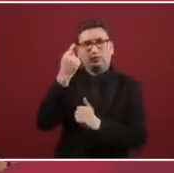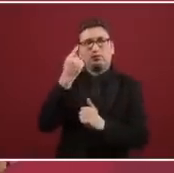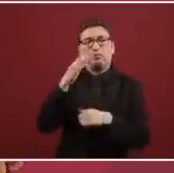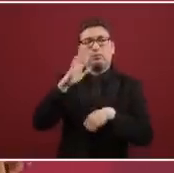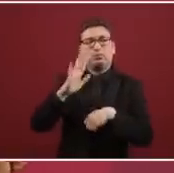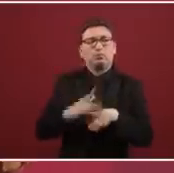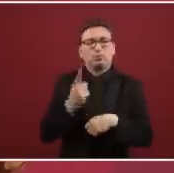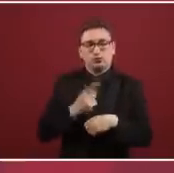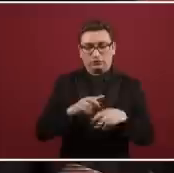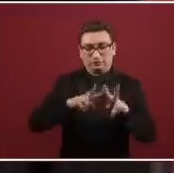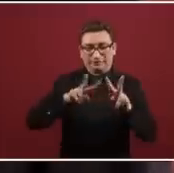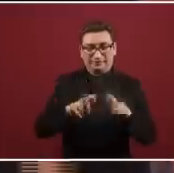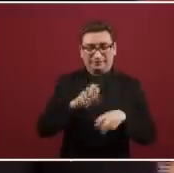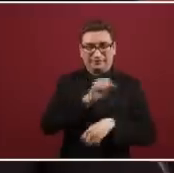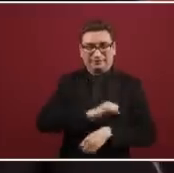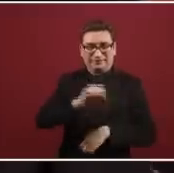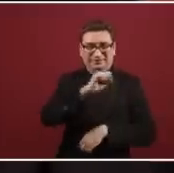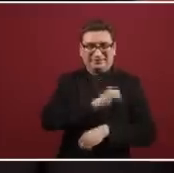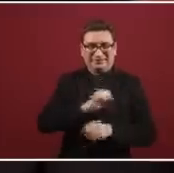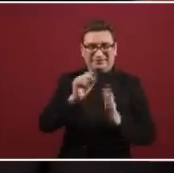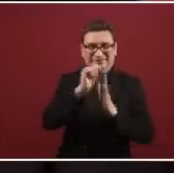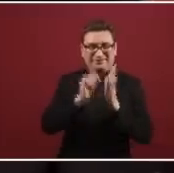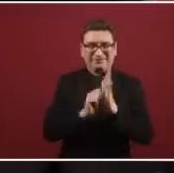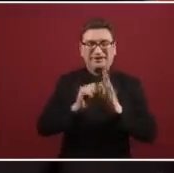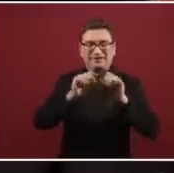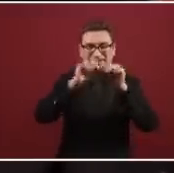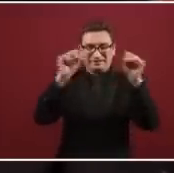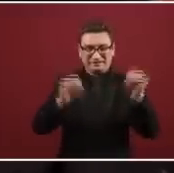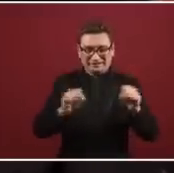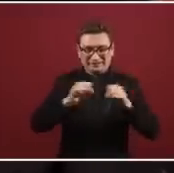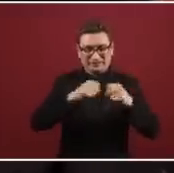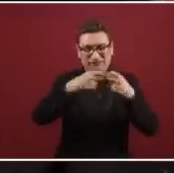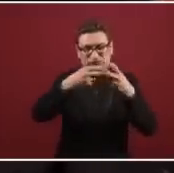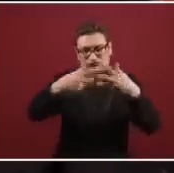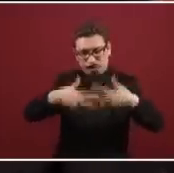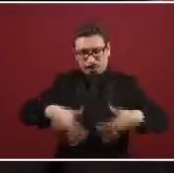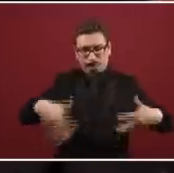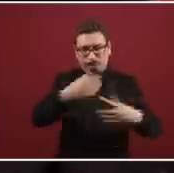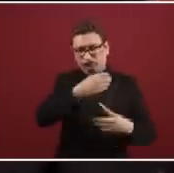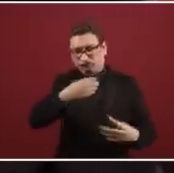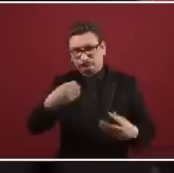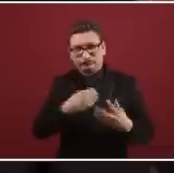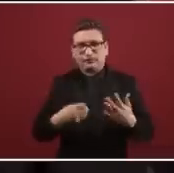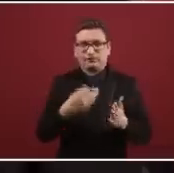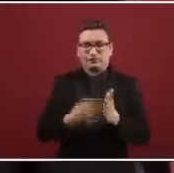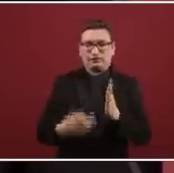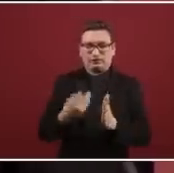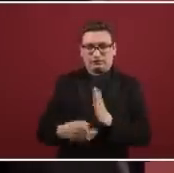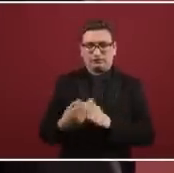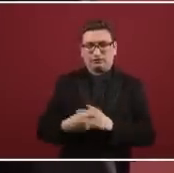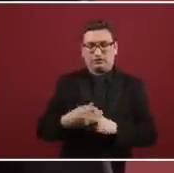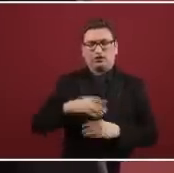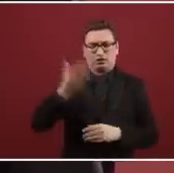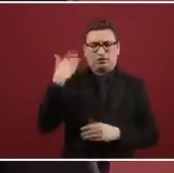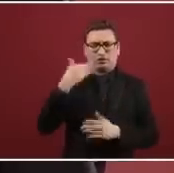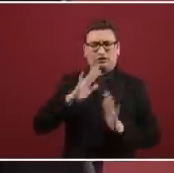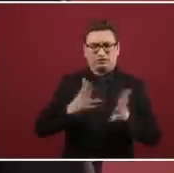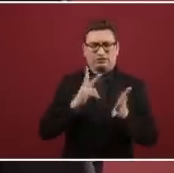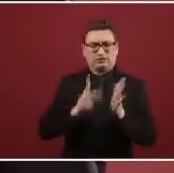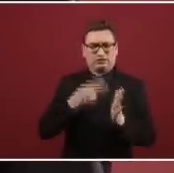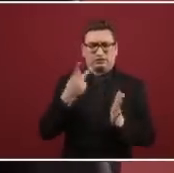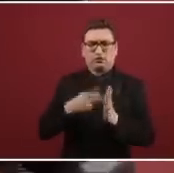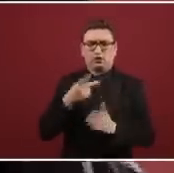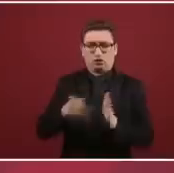salud. Lo he explicado en otras ocasiones, pero no está de más repetirlo.